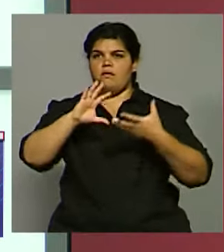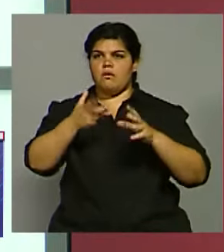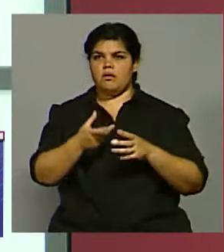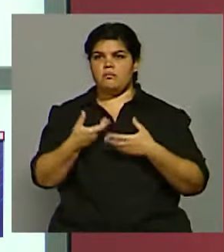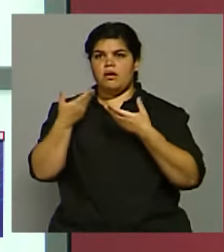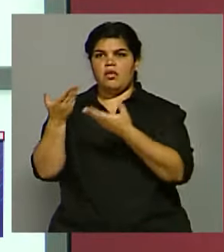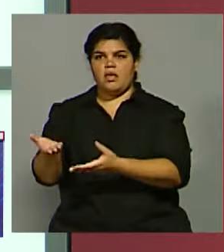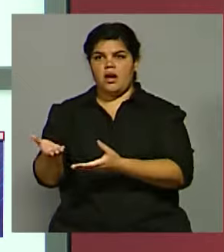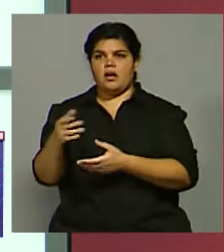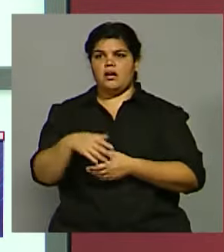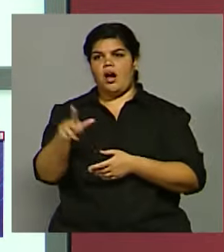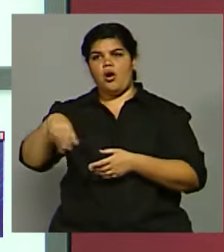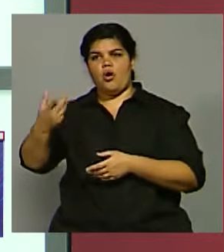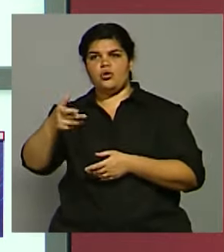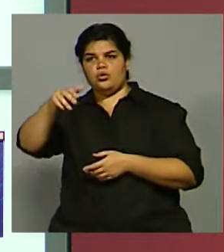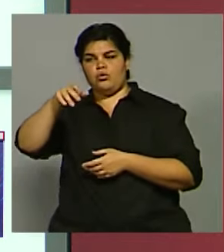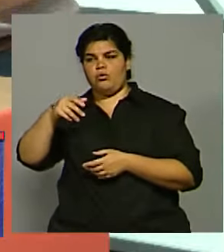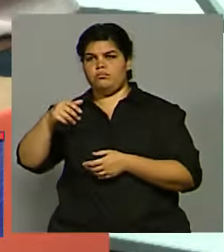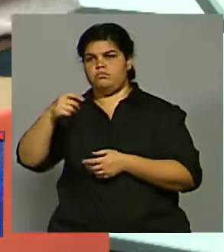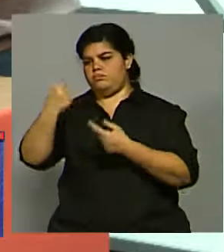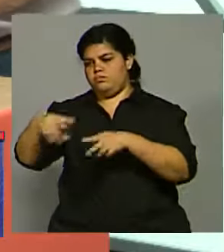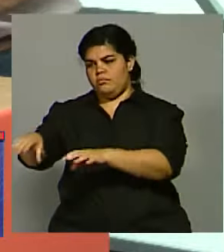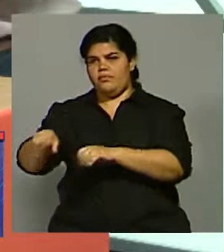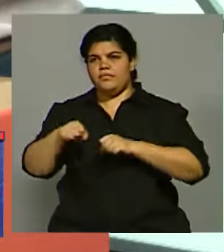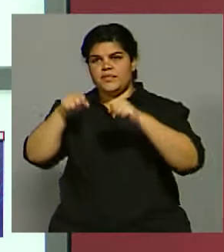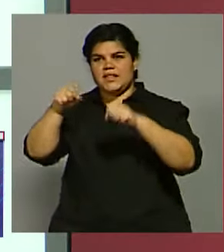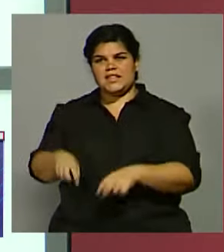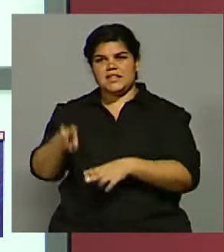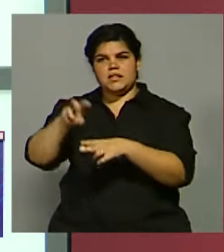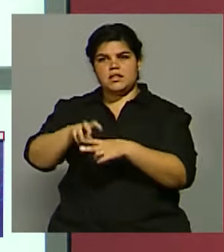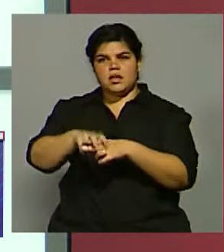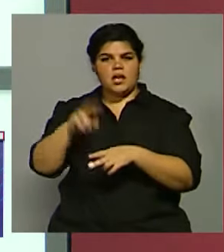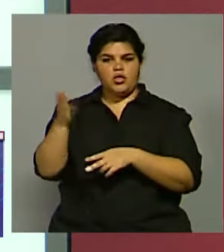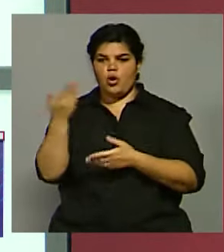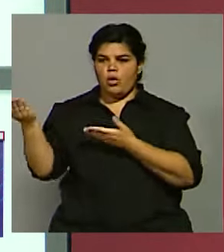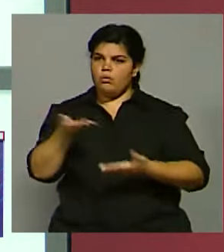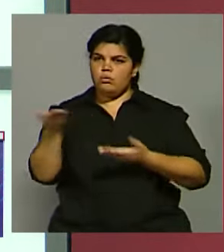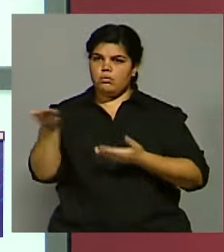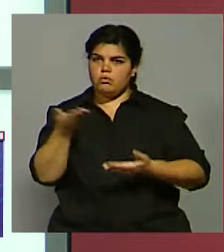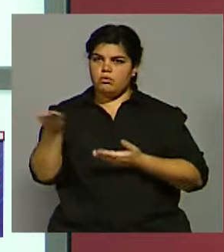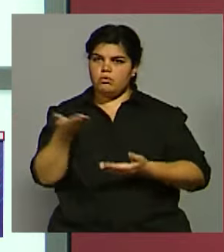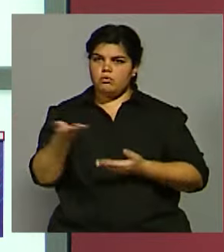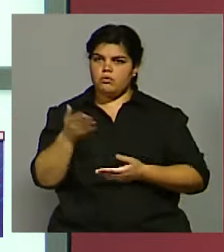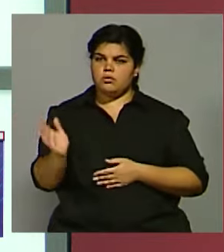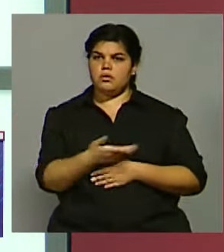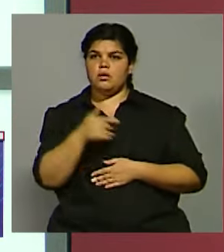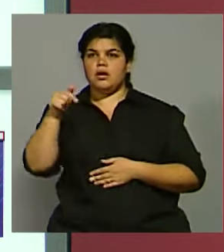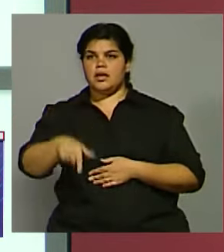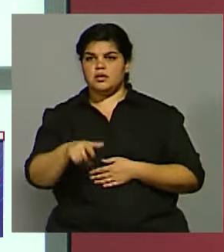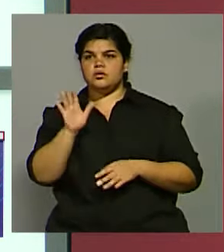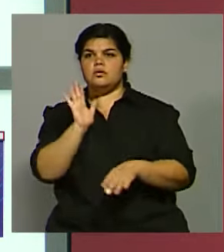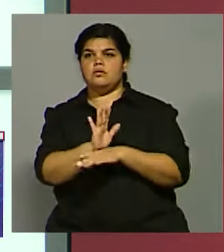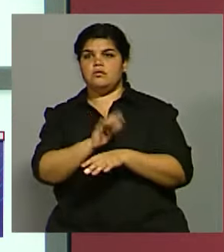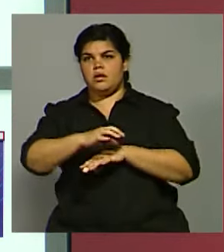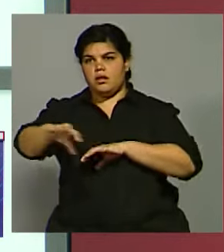al guardia suizo, le arrima la silla. Recibe a todo el mundo. Recibe a todo el mundo de cualquier color político. Eso implica también una división a